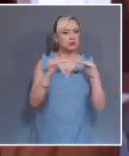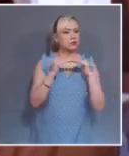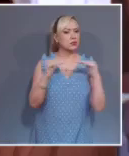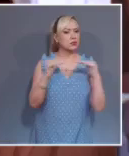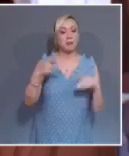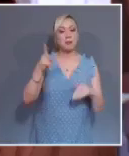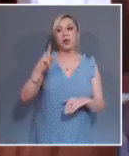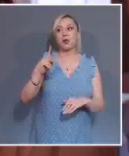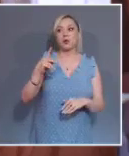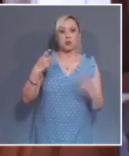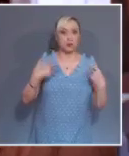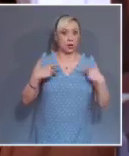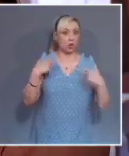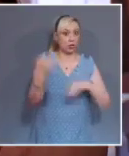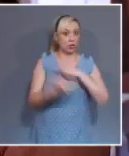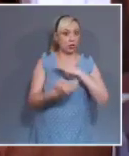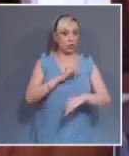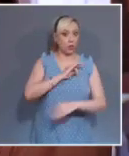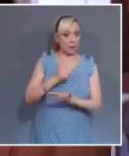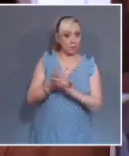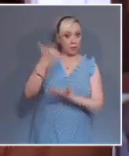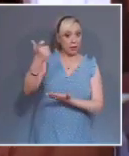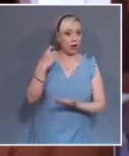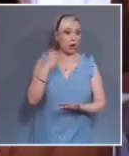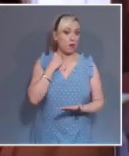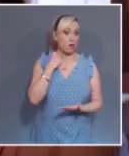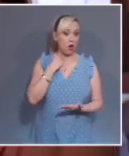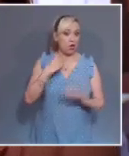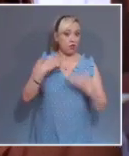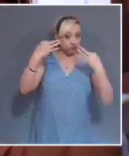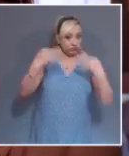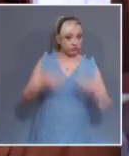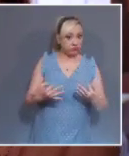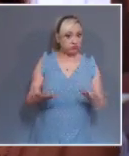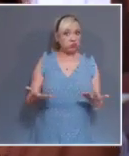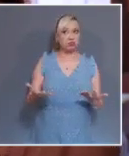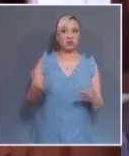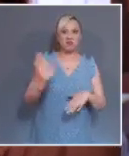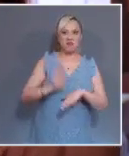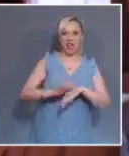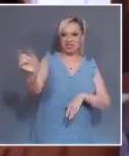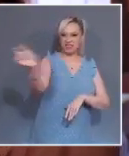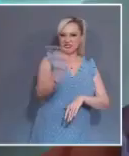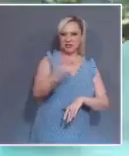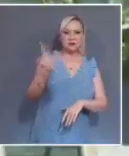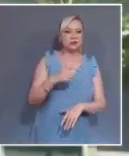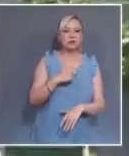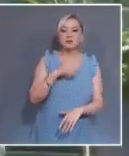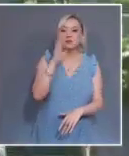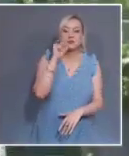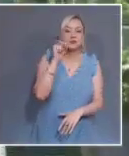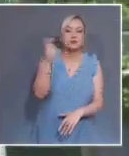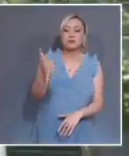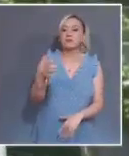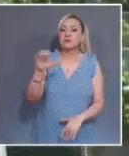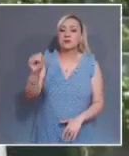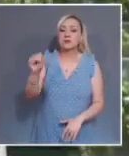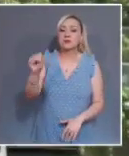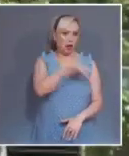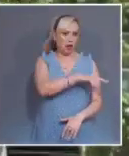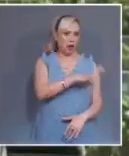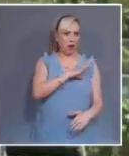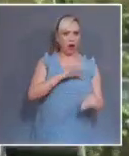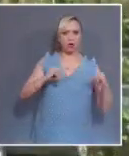una defensa o técnicamente de buen nivel o técnicamente adecuada. Los congresos de